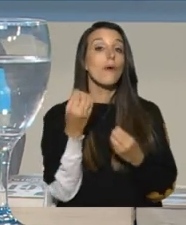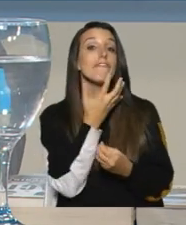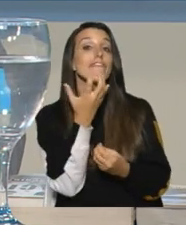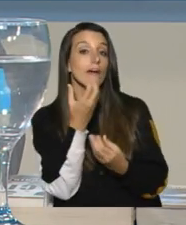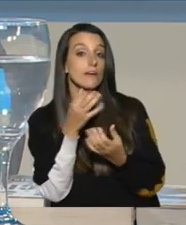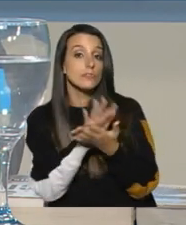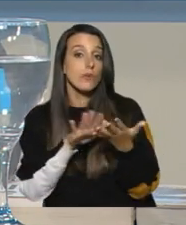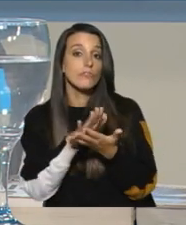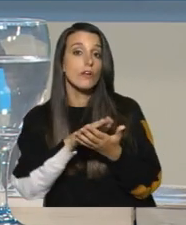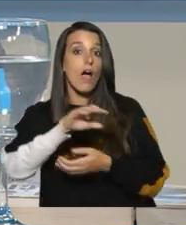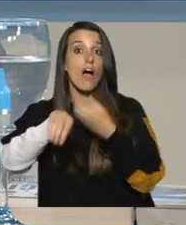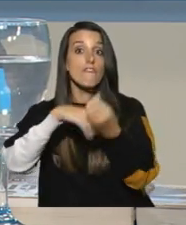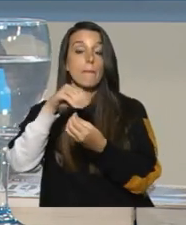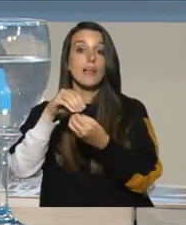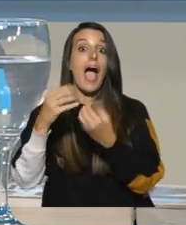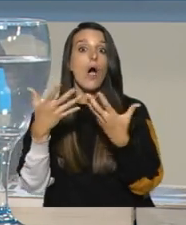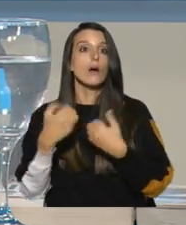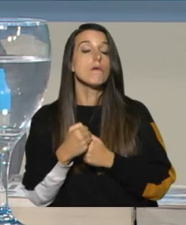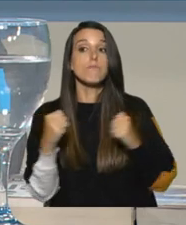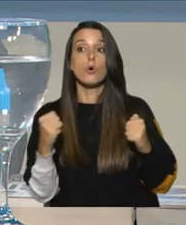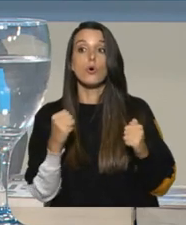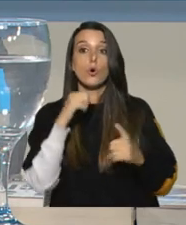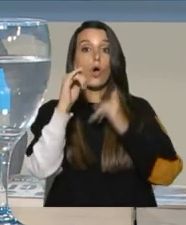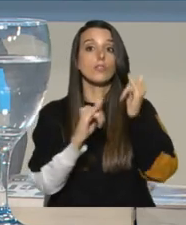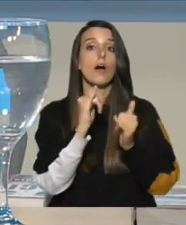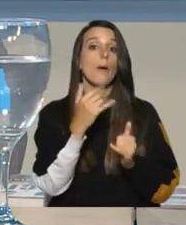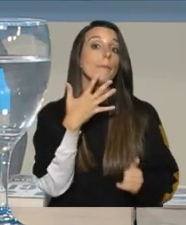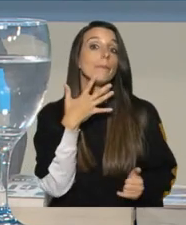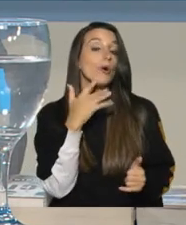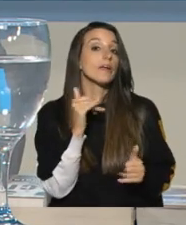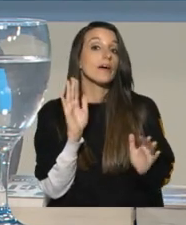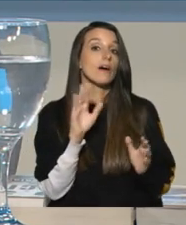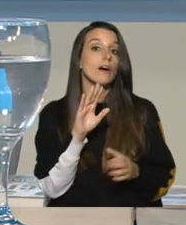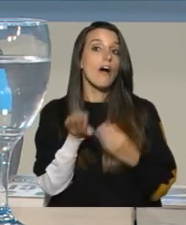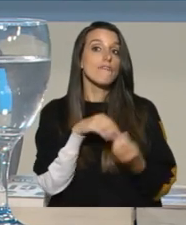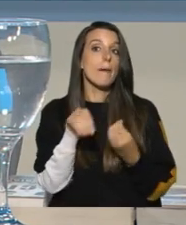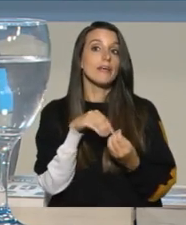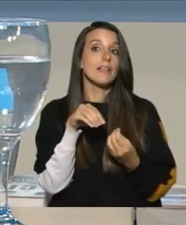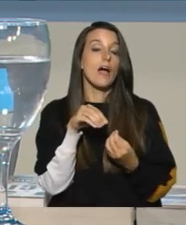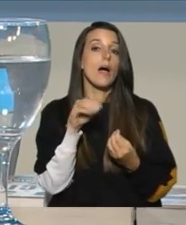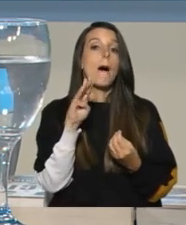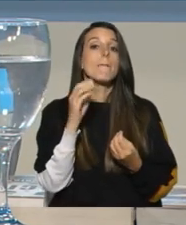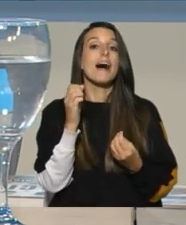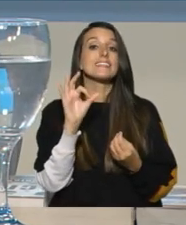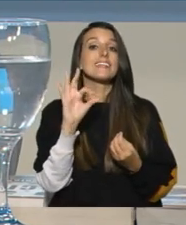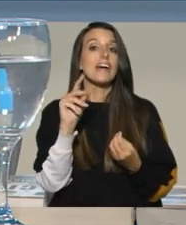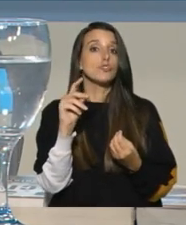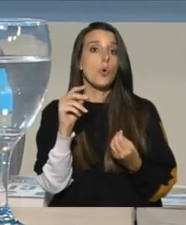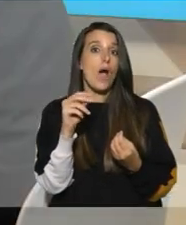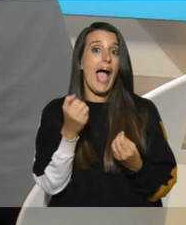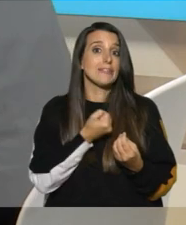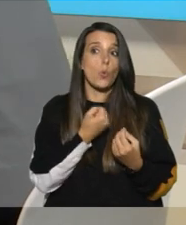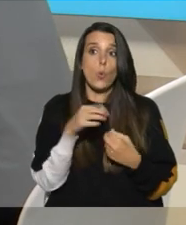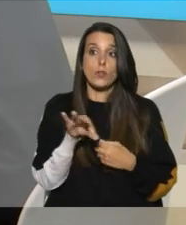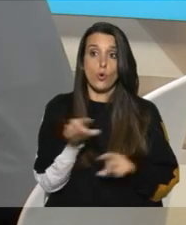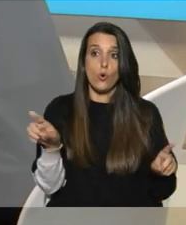apareciendo familias, como por ejemplo, para poner un caso, el peón rural Pascasio Báez no fue el único peón asesinado.